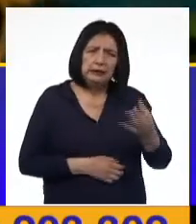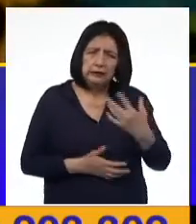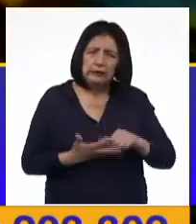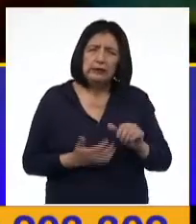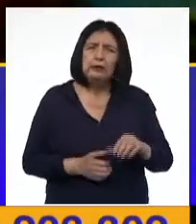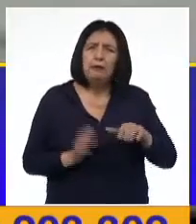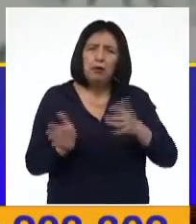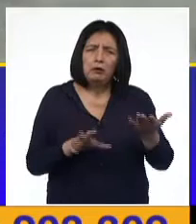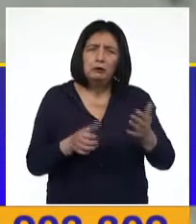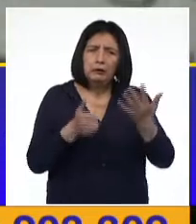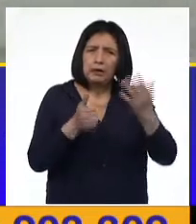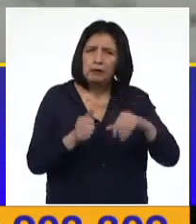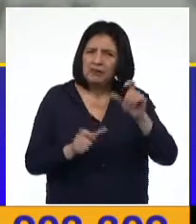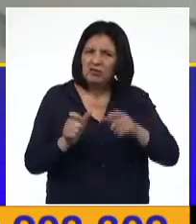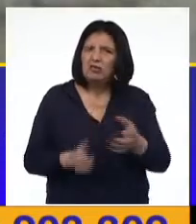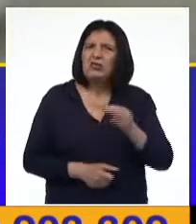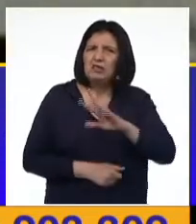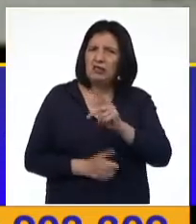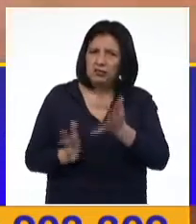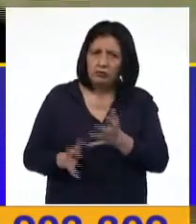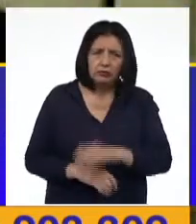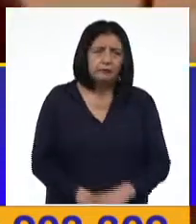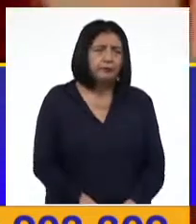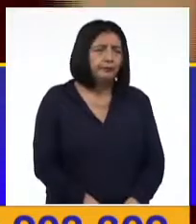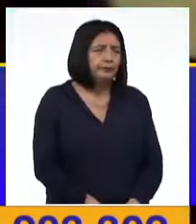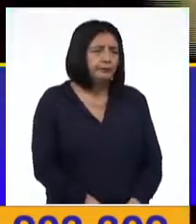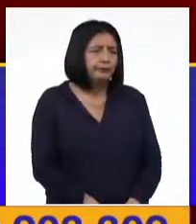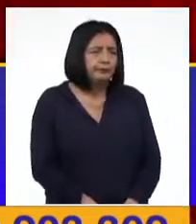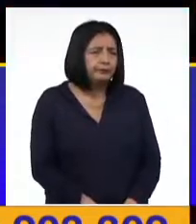de 6 personas a manos de ampones.